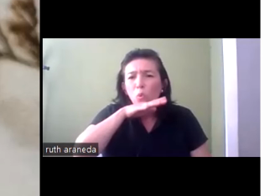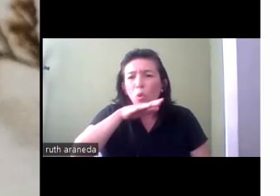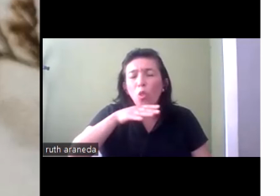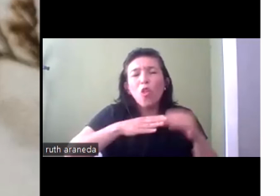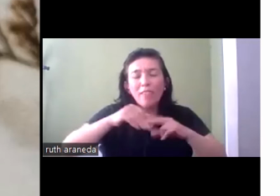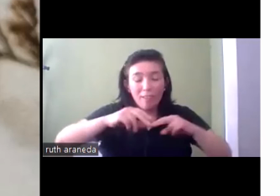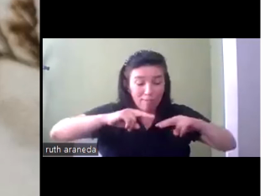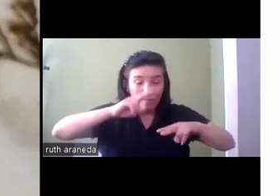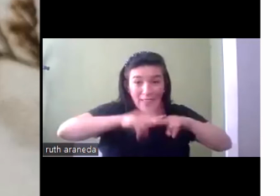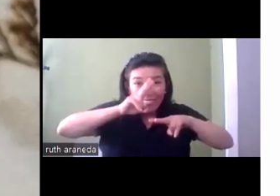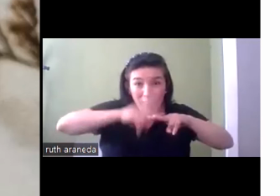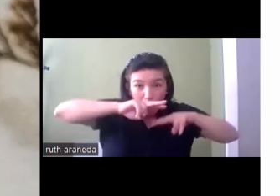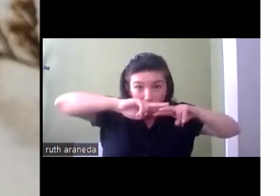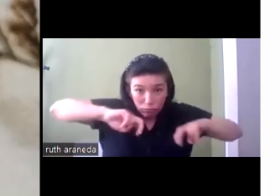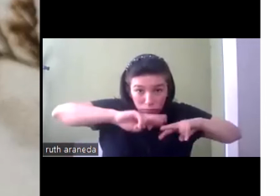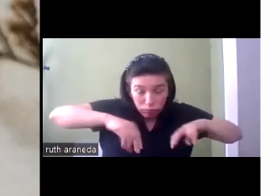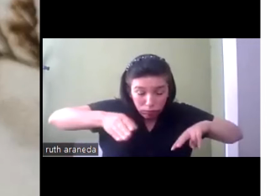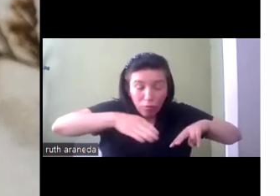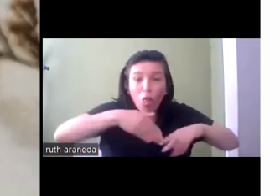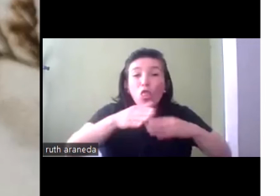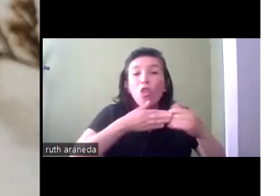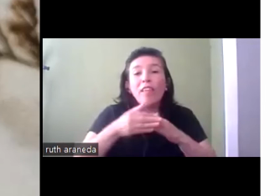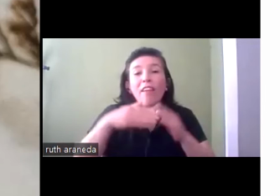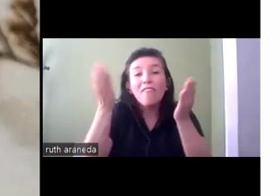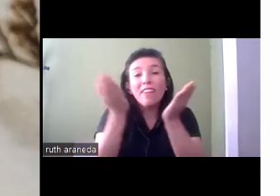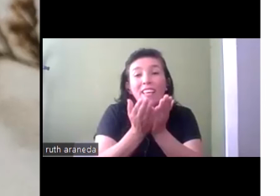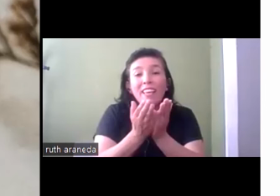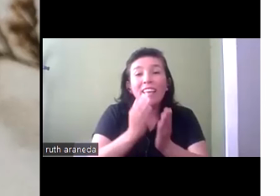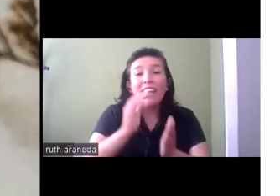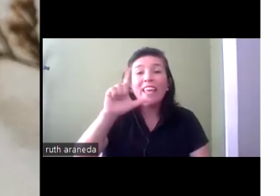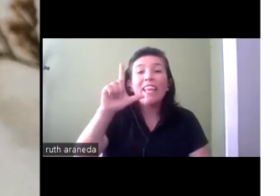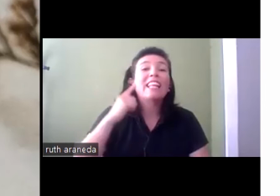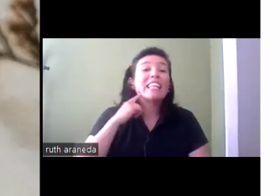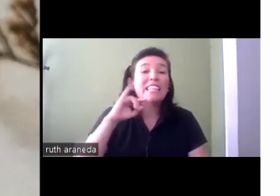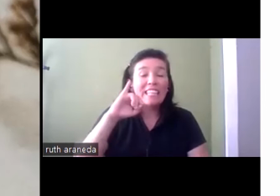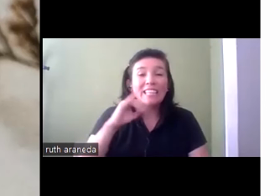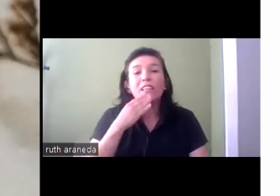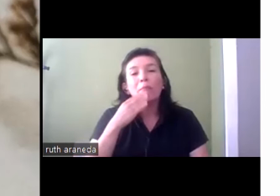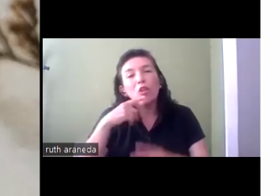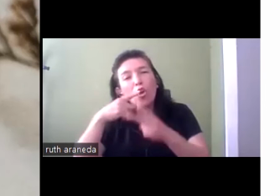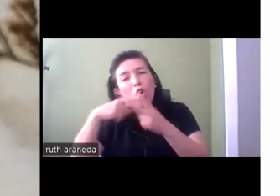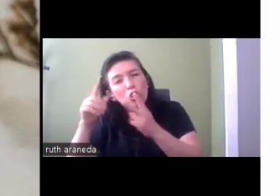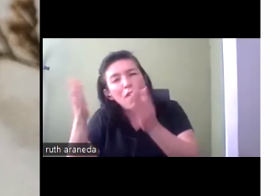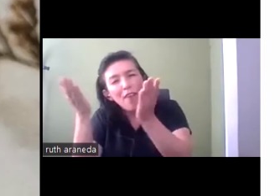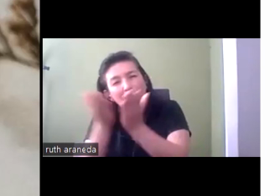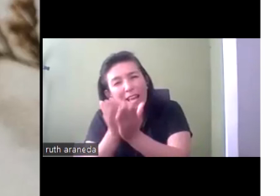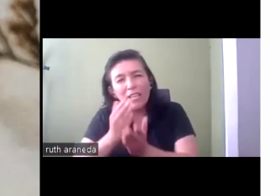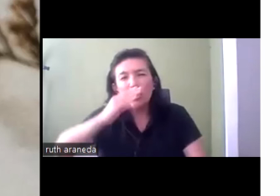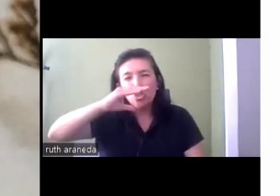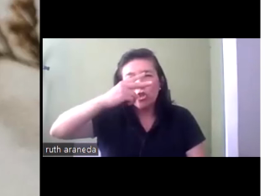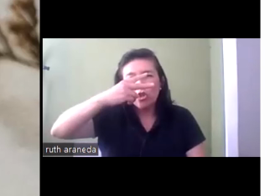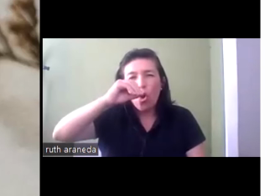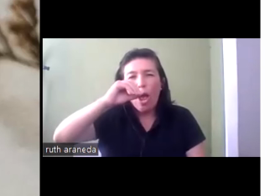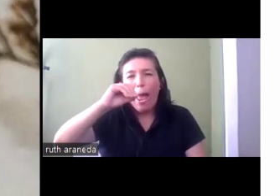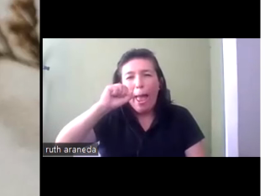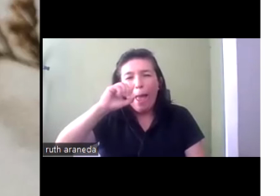arqueológico, tanto en el Valle del Elqui, así como en otros valles como el Valle del Marí o el Choapa, ¿ya?